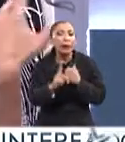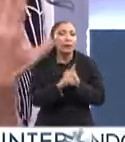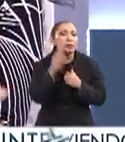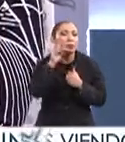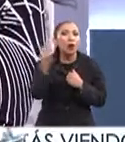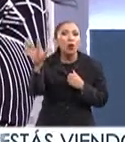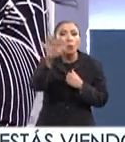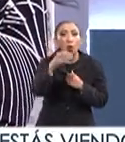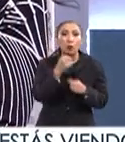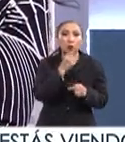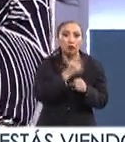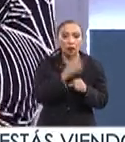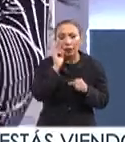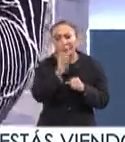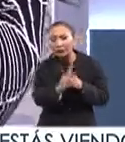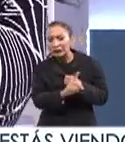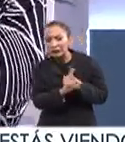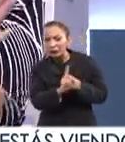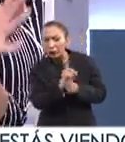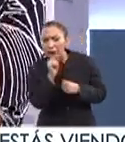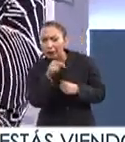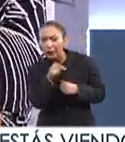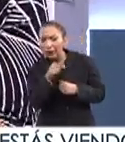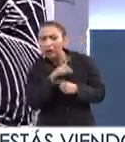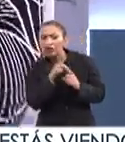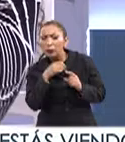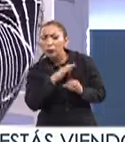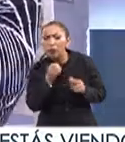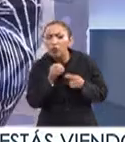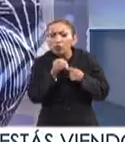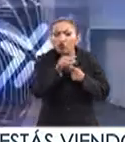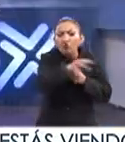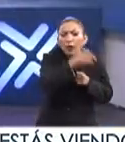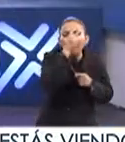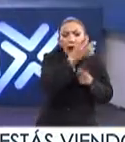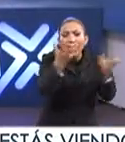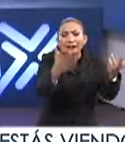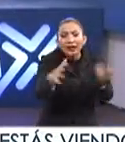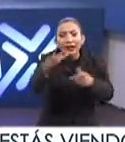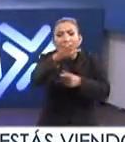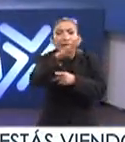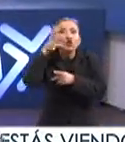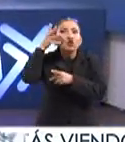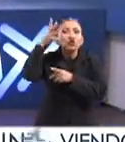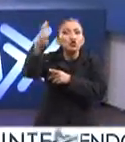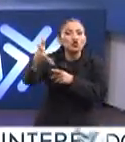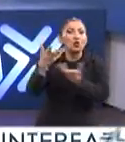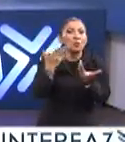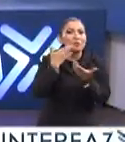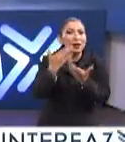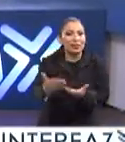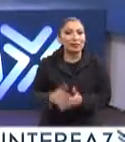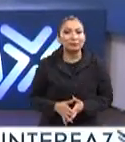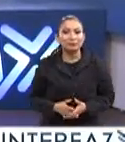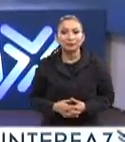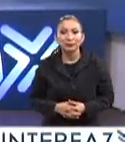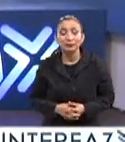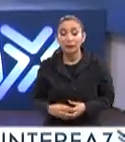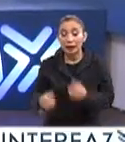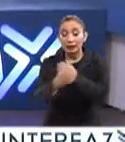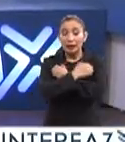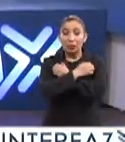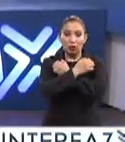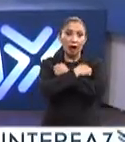debemos ver como áreas de oportunidad. ¿Dónde podemos incidir para construir escenarios deseables del desarrollo? Claro. Y la